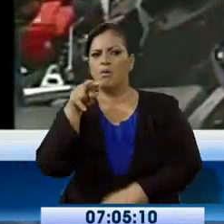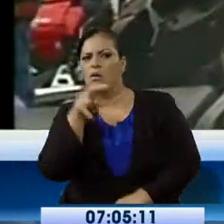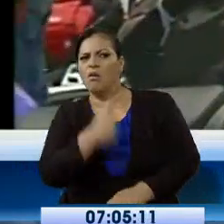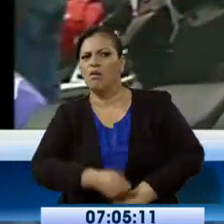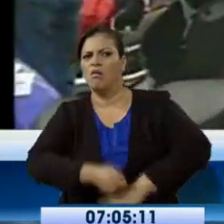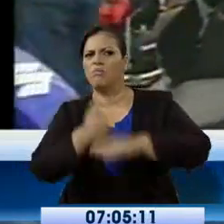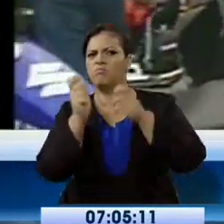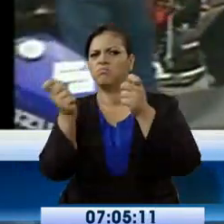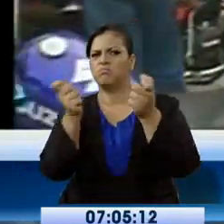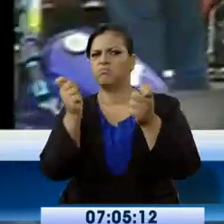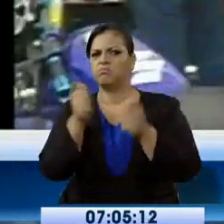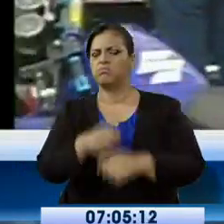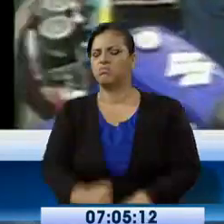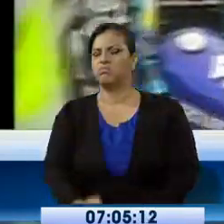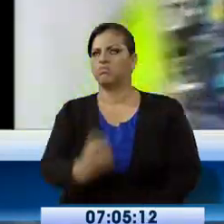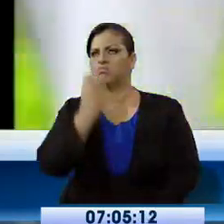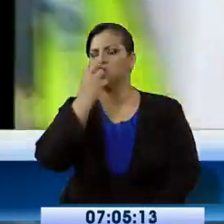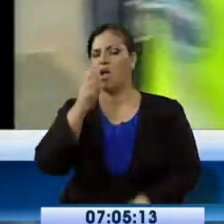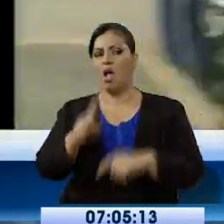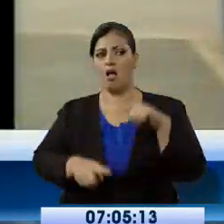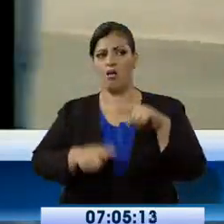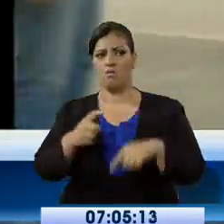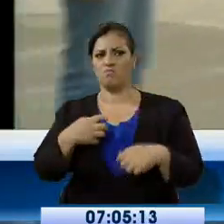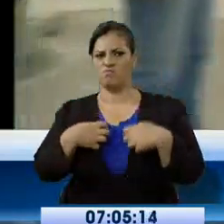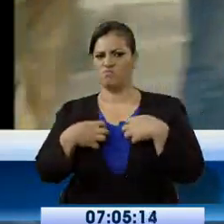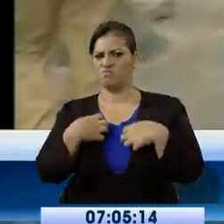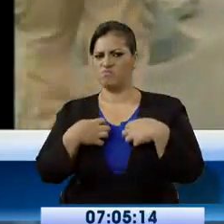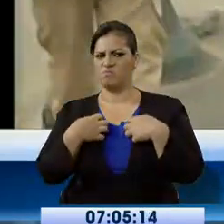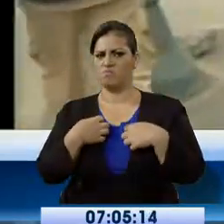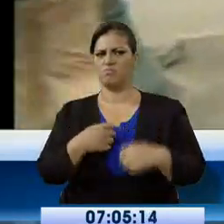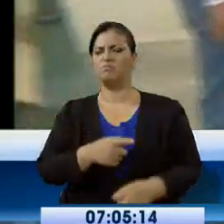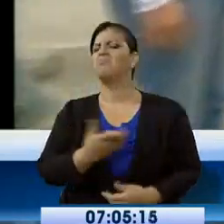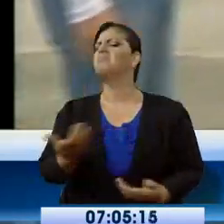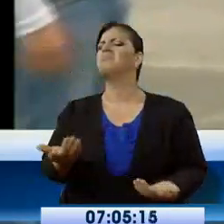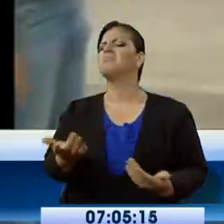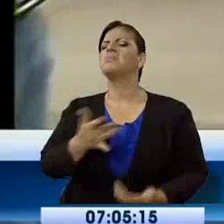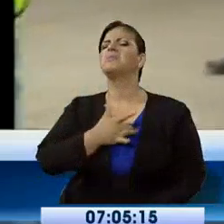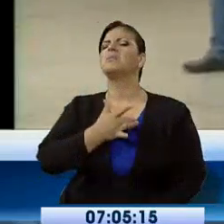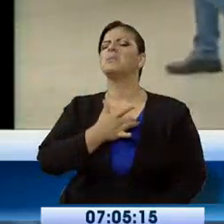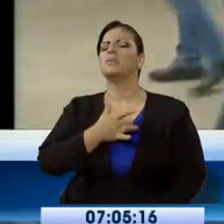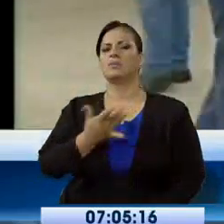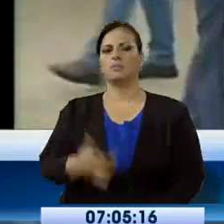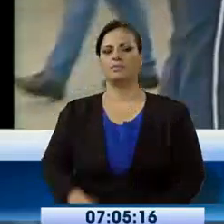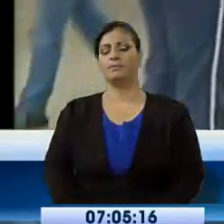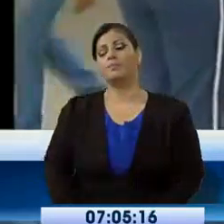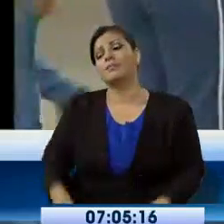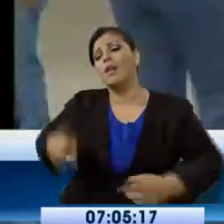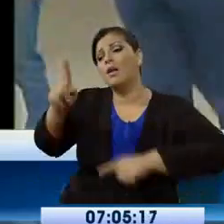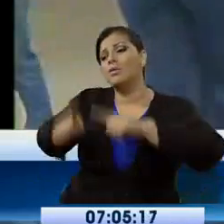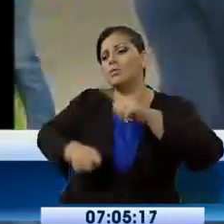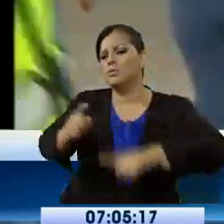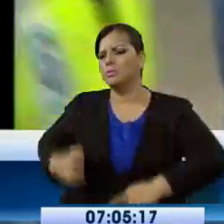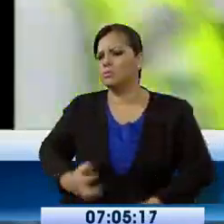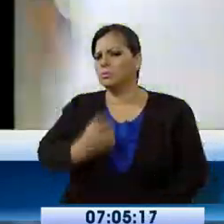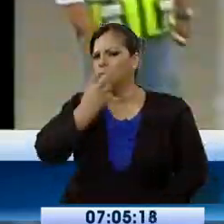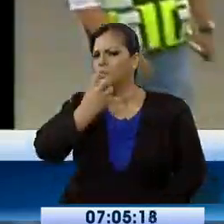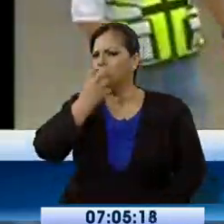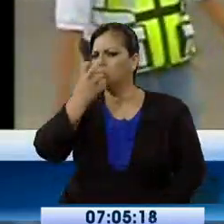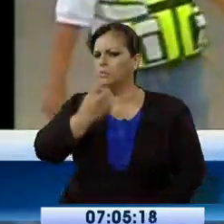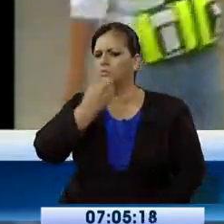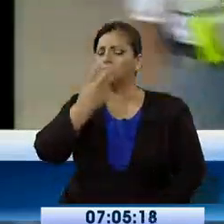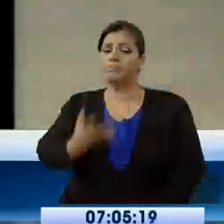uno reclamaba hace un rato que casi lo hacen accidentar. Sí, se molestan, pero lamentablemente estos controles tenemos que hacerlos. Es